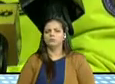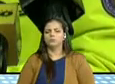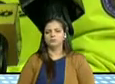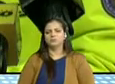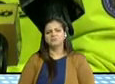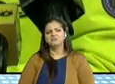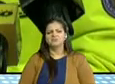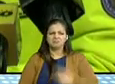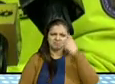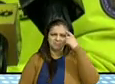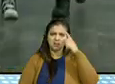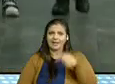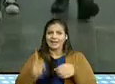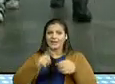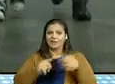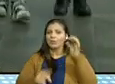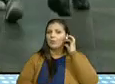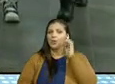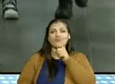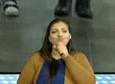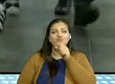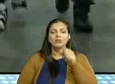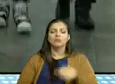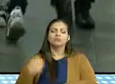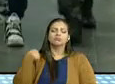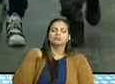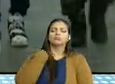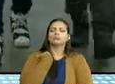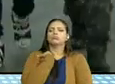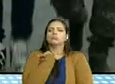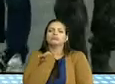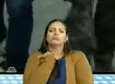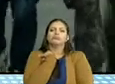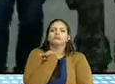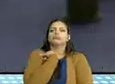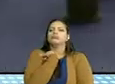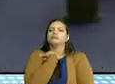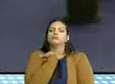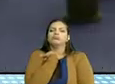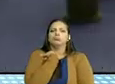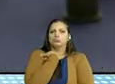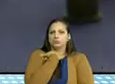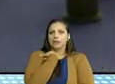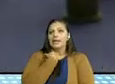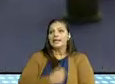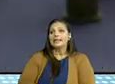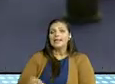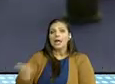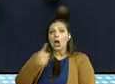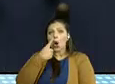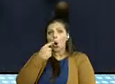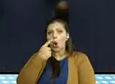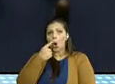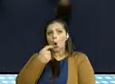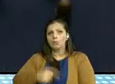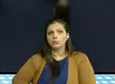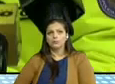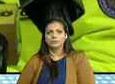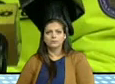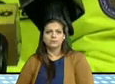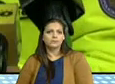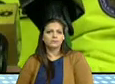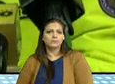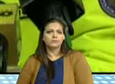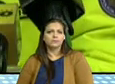quería robar. Que se lo lleve ya. Para supuestamente, Rosalina, por eso es lo que dicen, que para sobrevivir, para comer, ¿en qué parte del plato de comida metes a